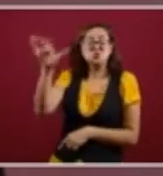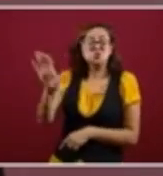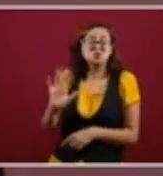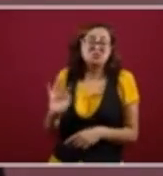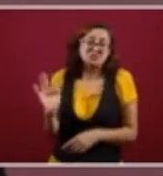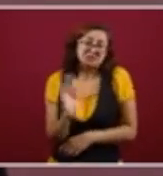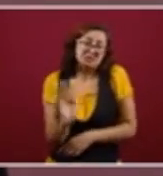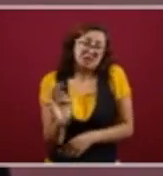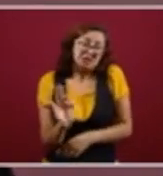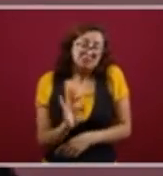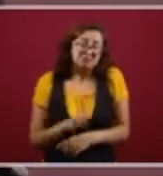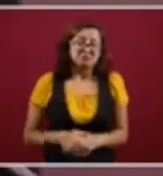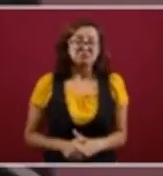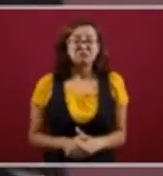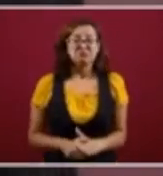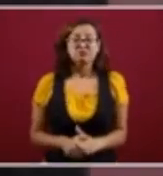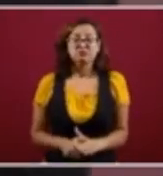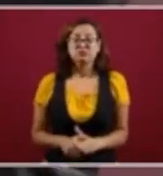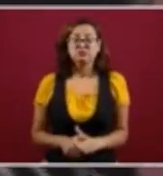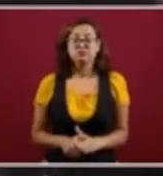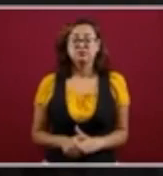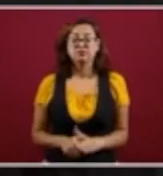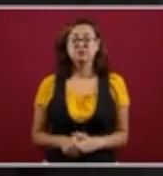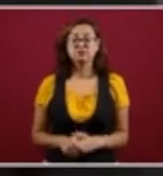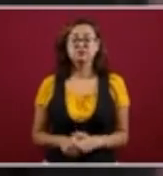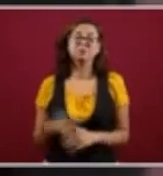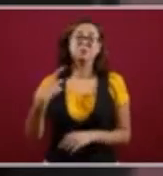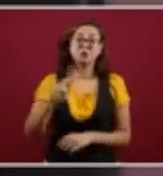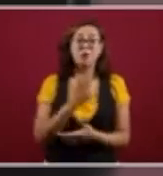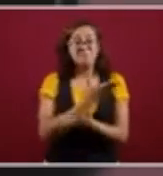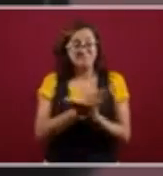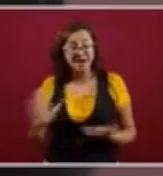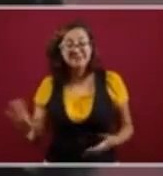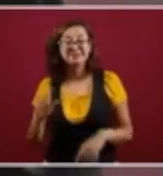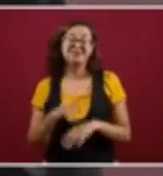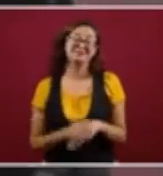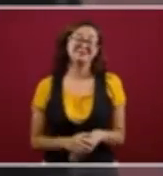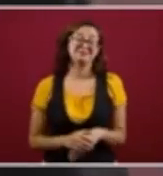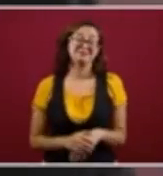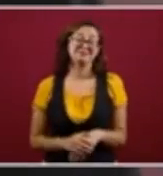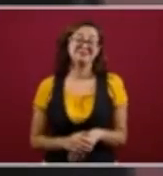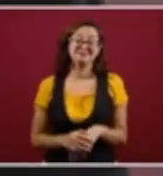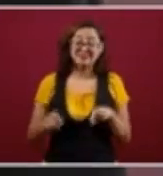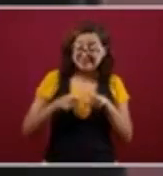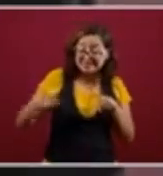Pero hay otra cosa. Esos 100 kilómetros